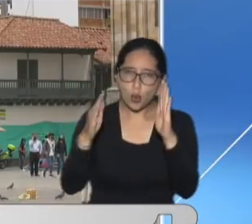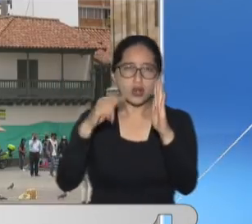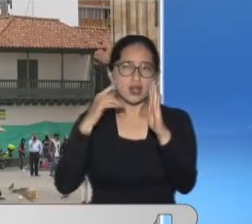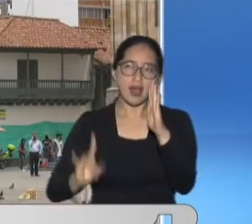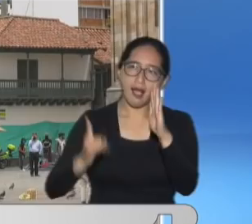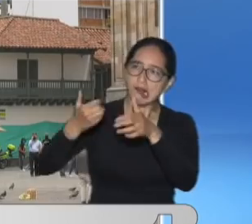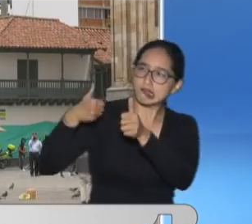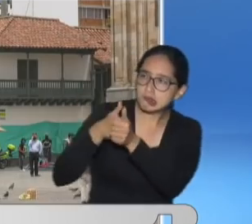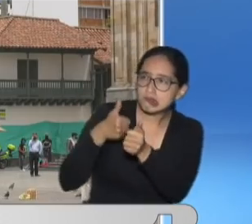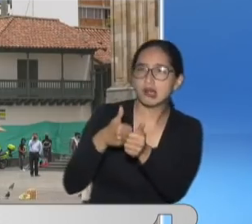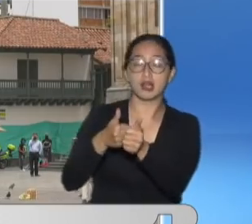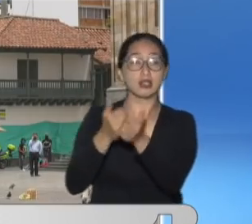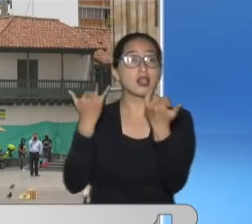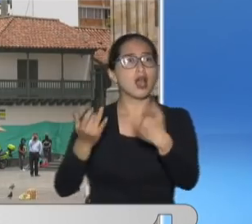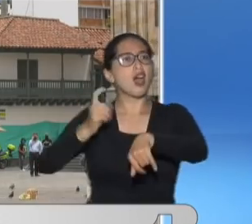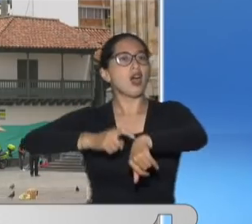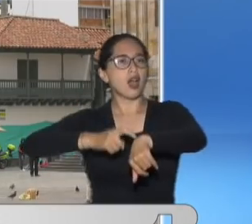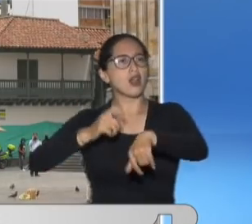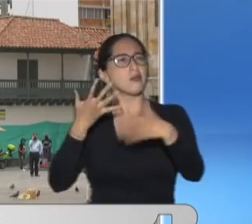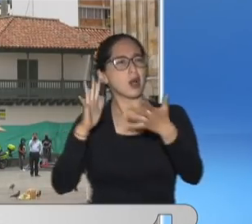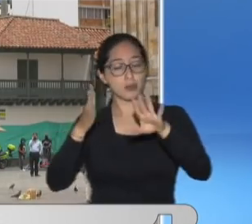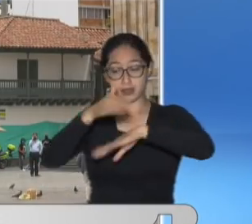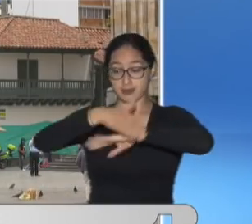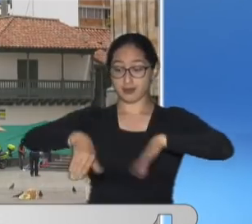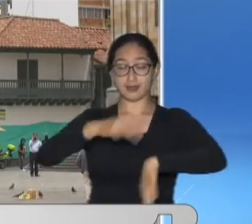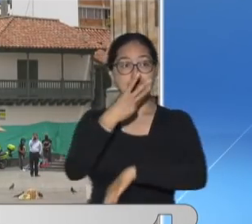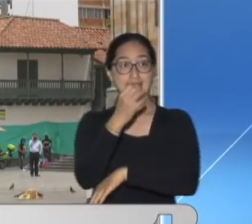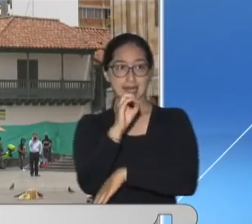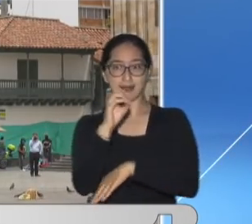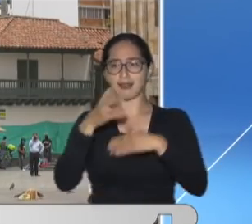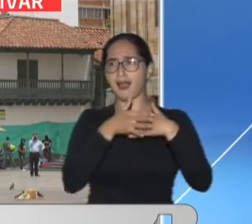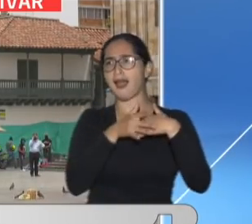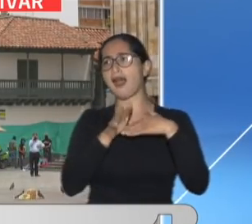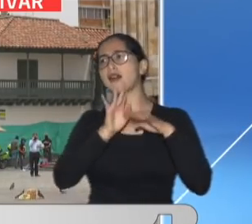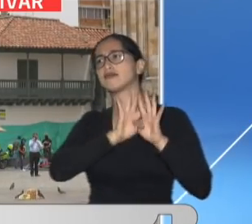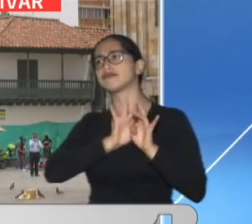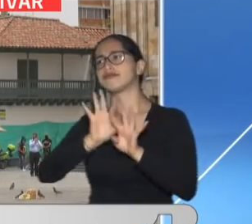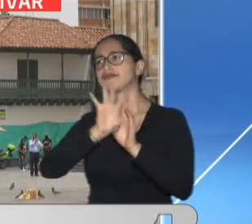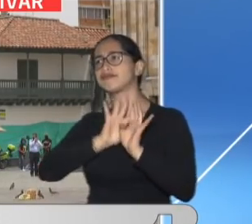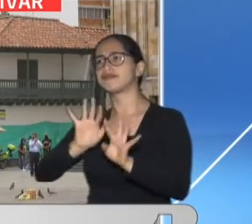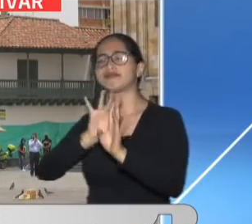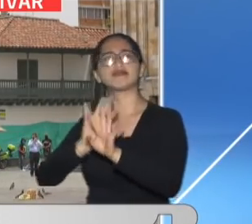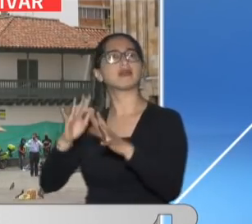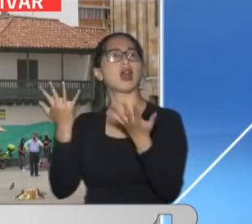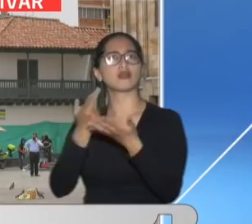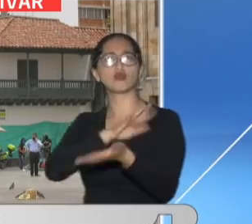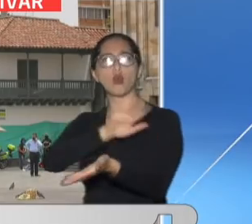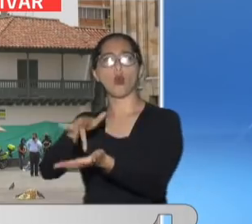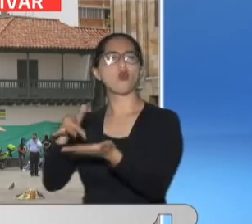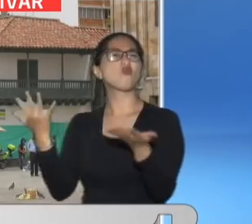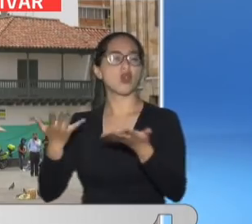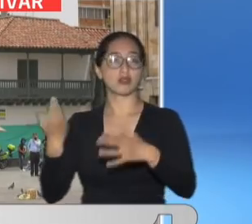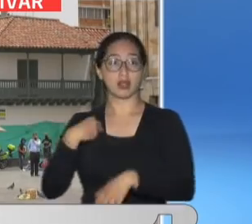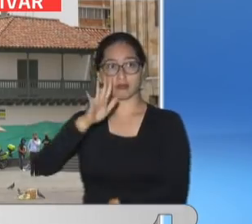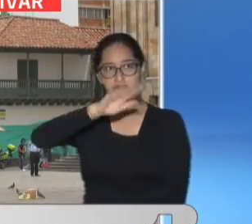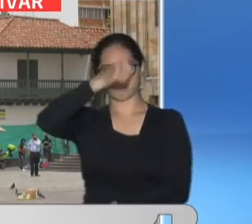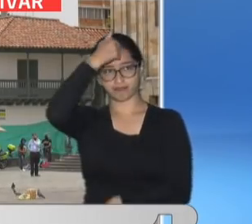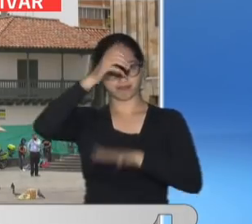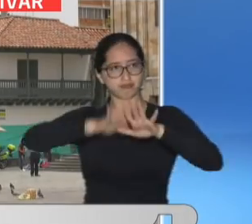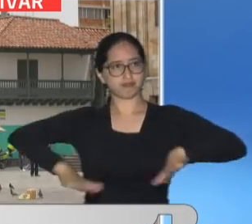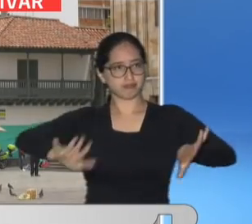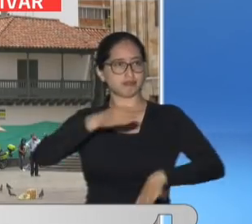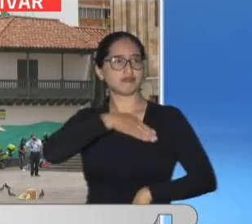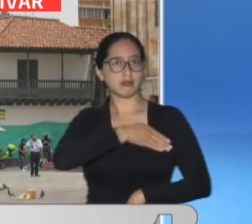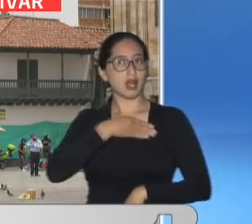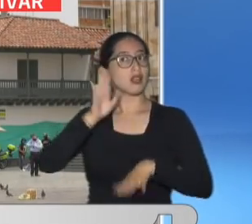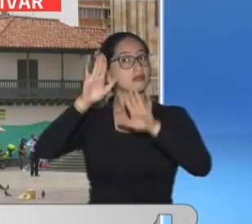del país y a esta hora se dirige sobre la carrera 30 hasta la Plaza de Bolívar para hacerle ese llamado al presidente Iván Duque